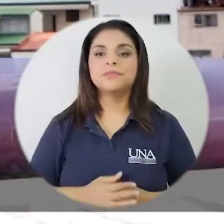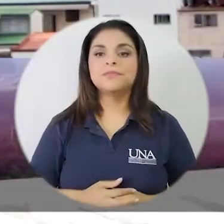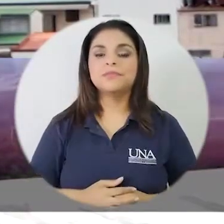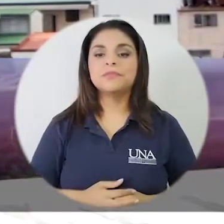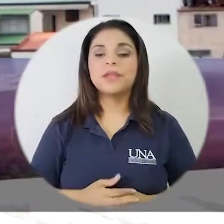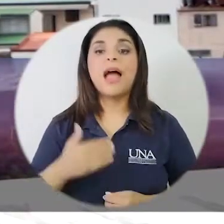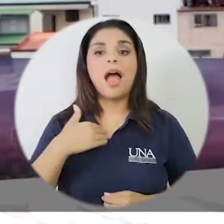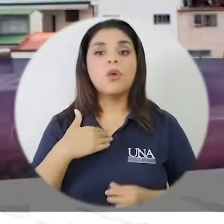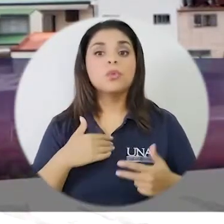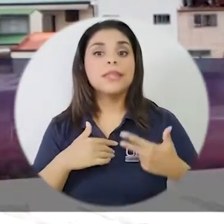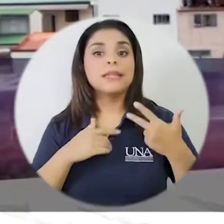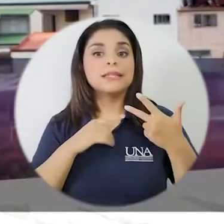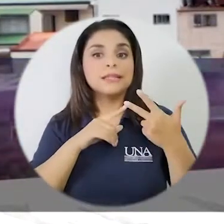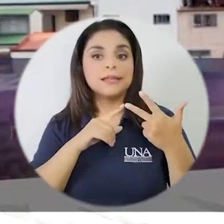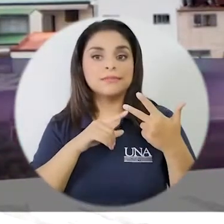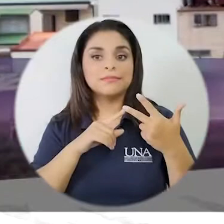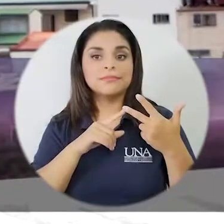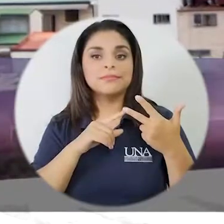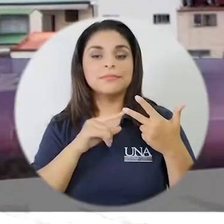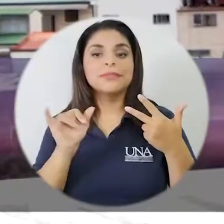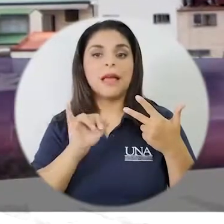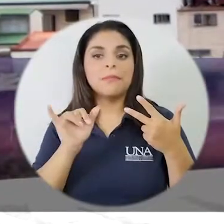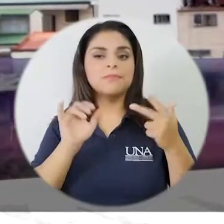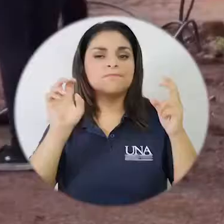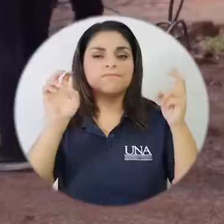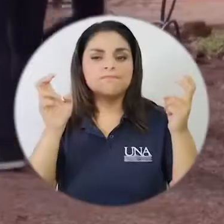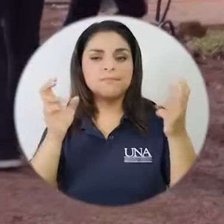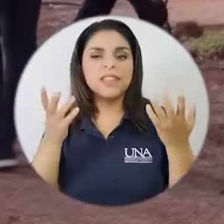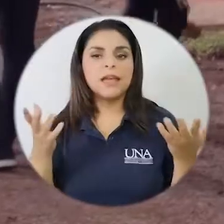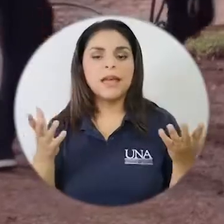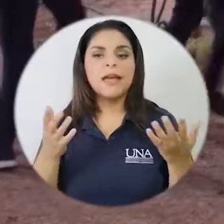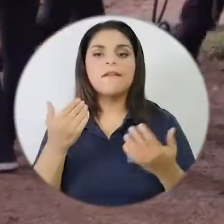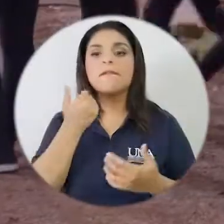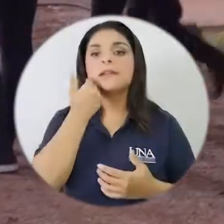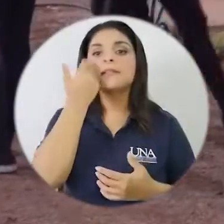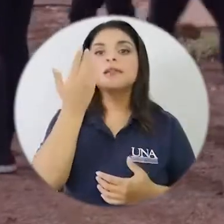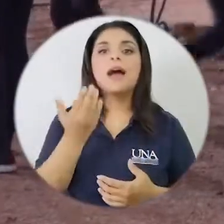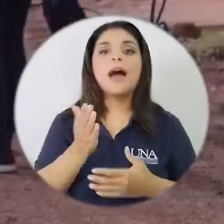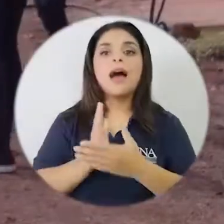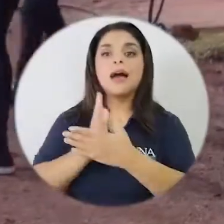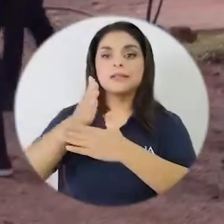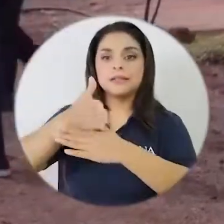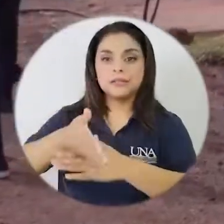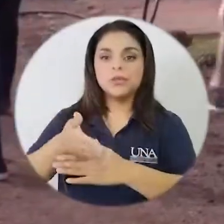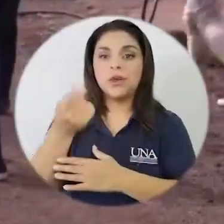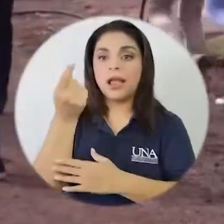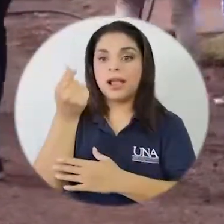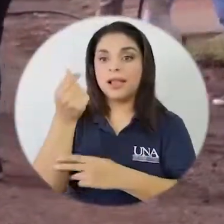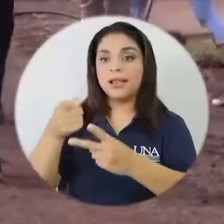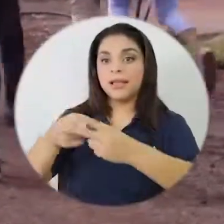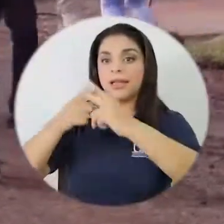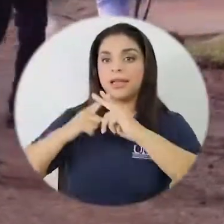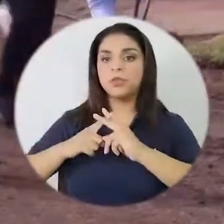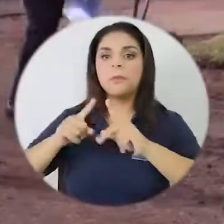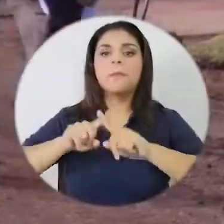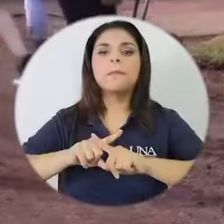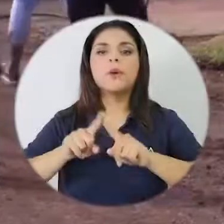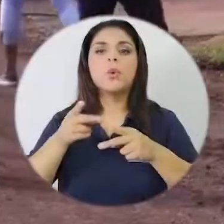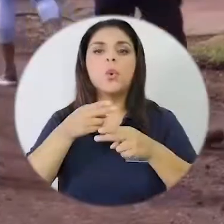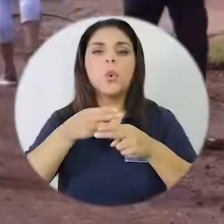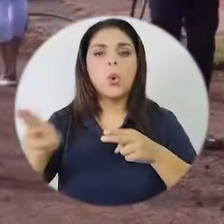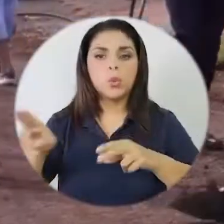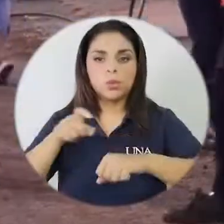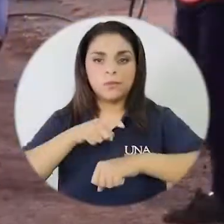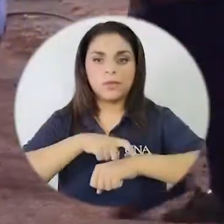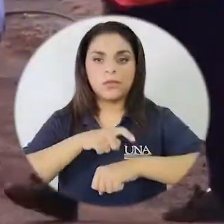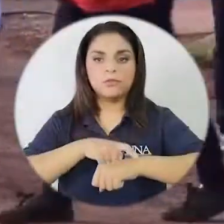Hay un tercer componente que tiene que ver con la facilidad o con el acceso al crédito, pero nosotros le denominamos de corto